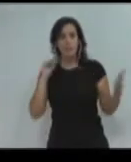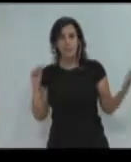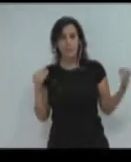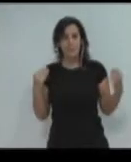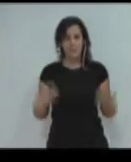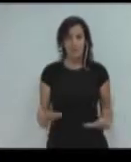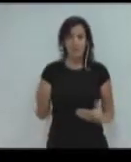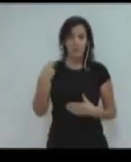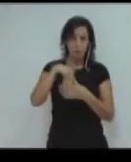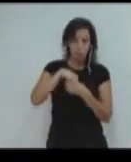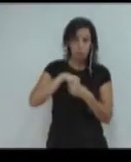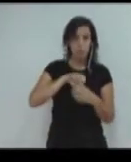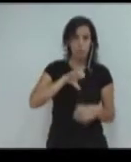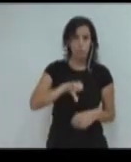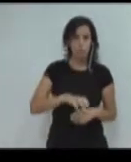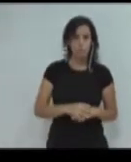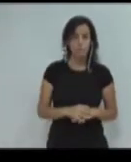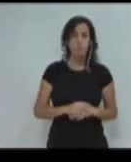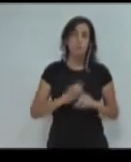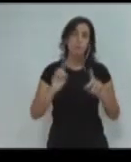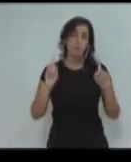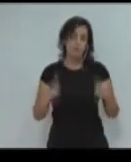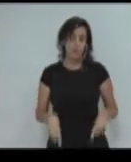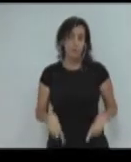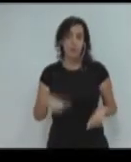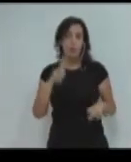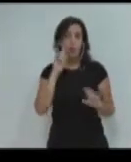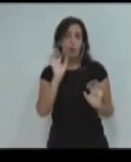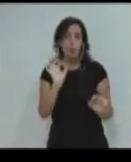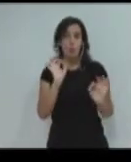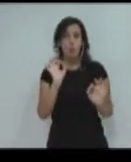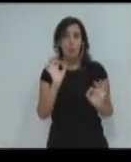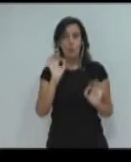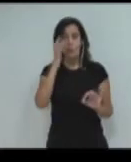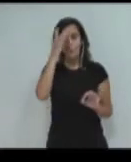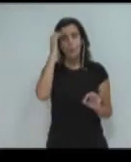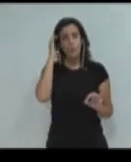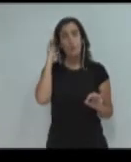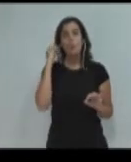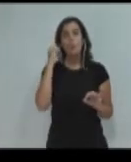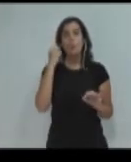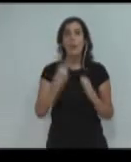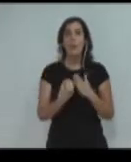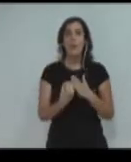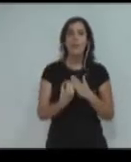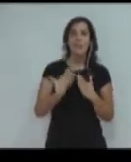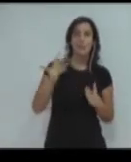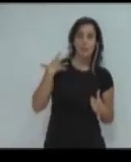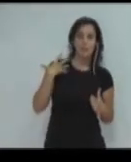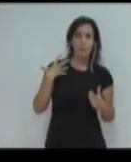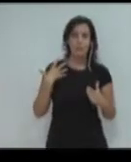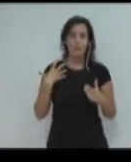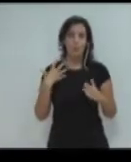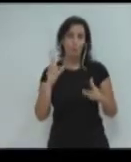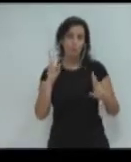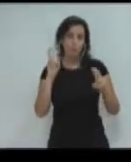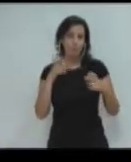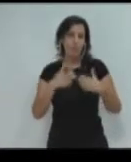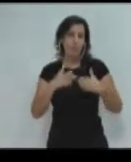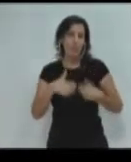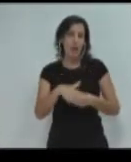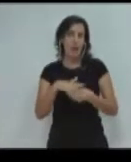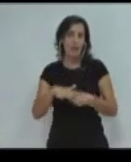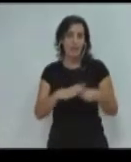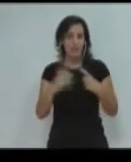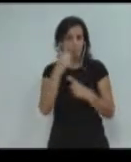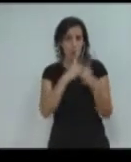en el país, ¿no? Y luego por extensión, pues ¿quién no es, digamos, analfabeto funcional en algunas determinadas